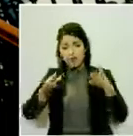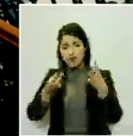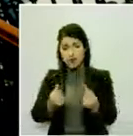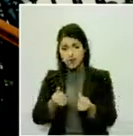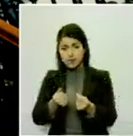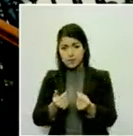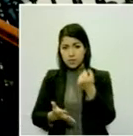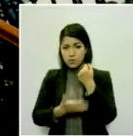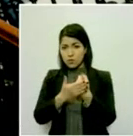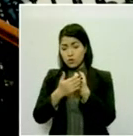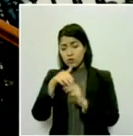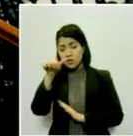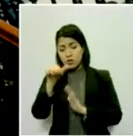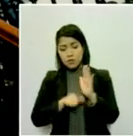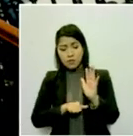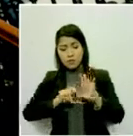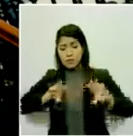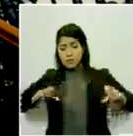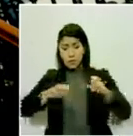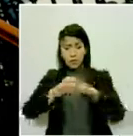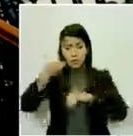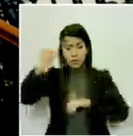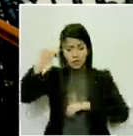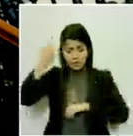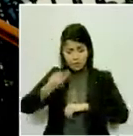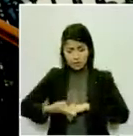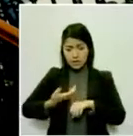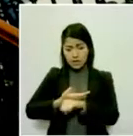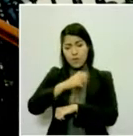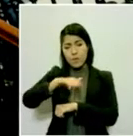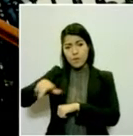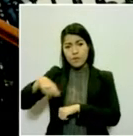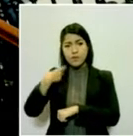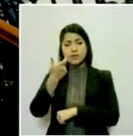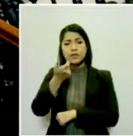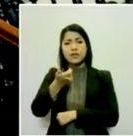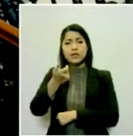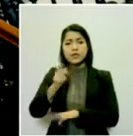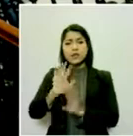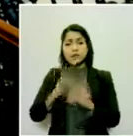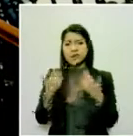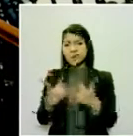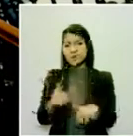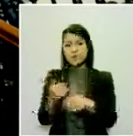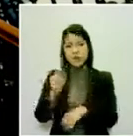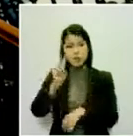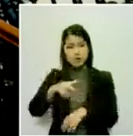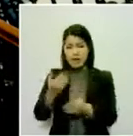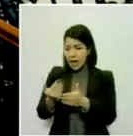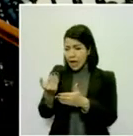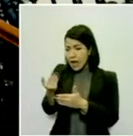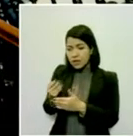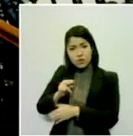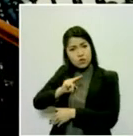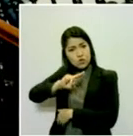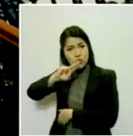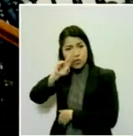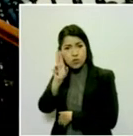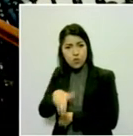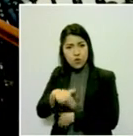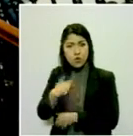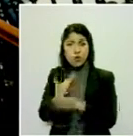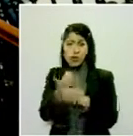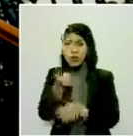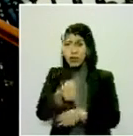las comunidades indígenas de nuestra entidad. Es un monto que no se tiene precedente, por lo menos en los últimos 20, 25